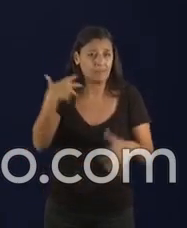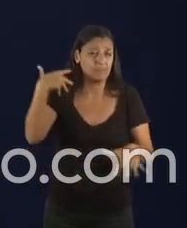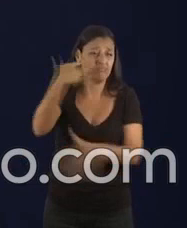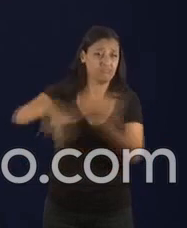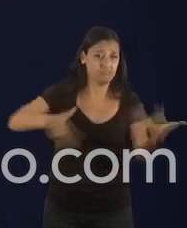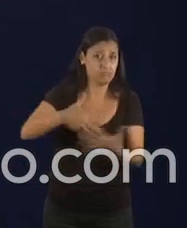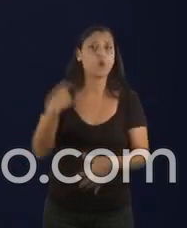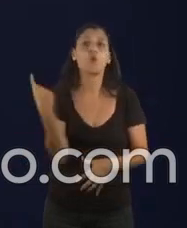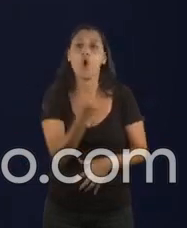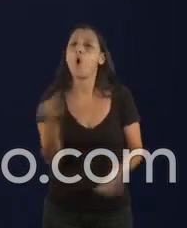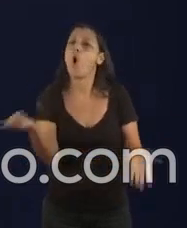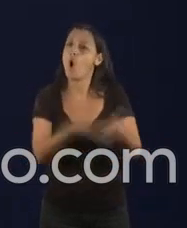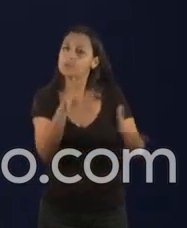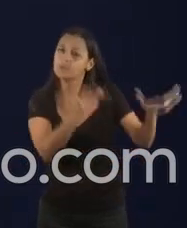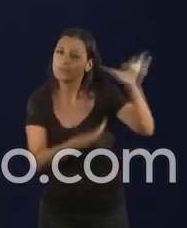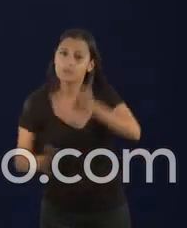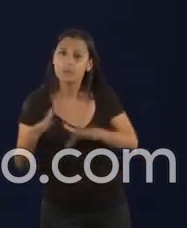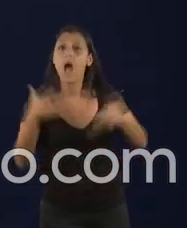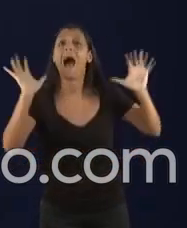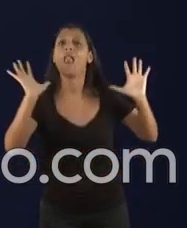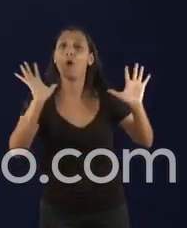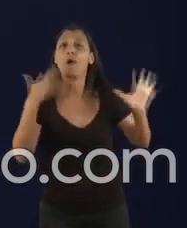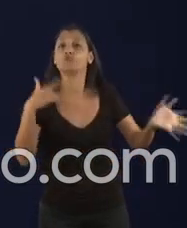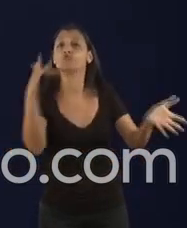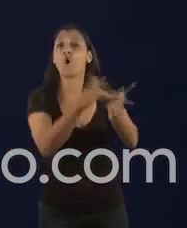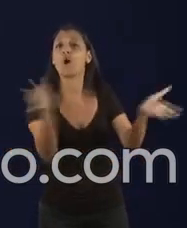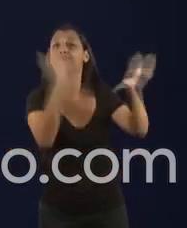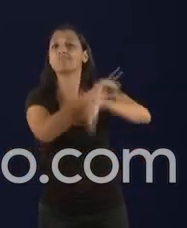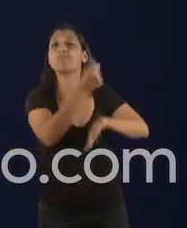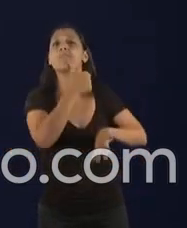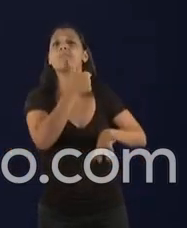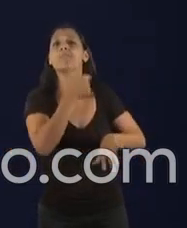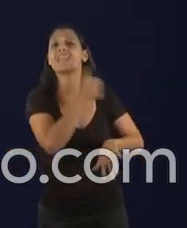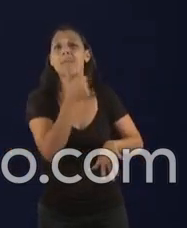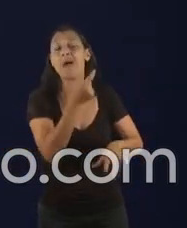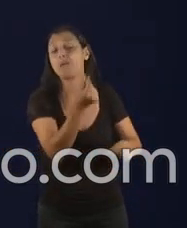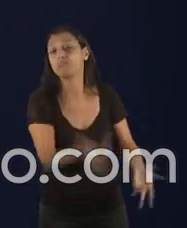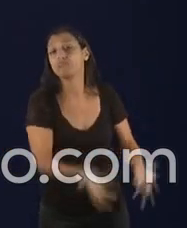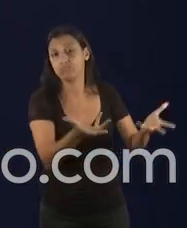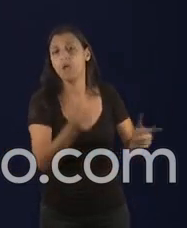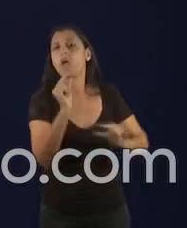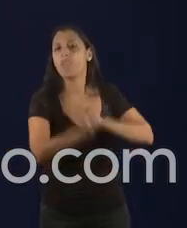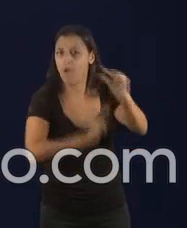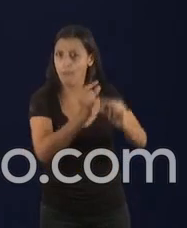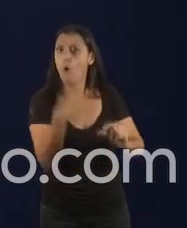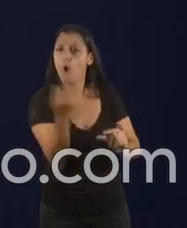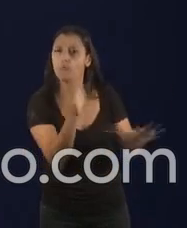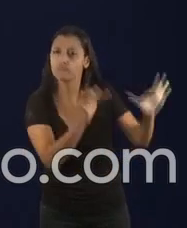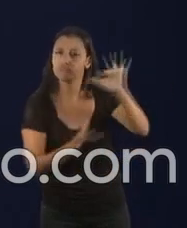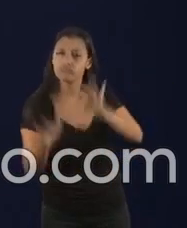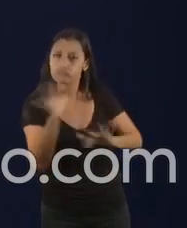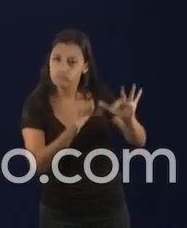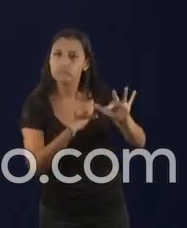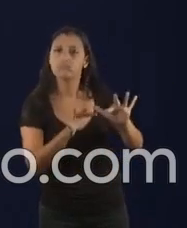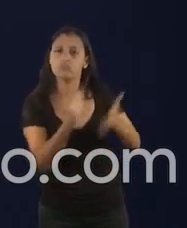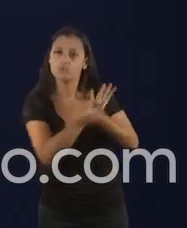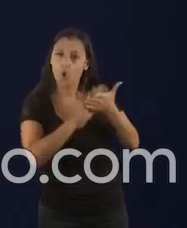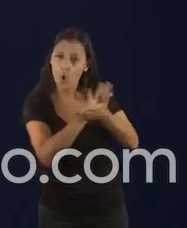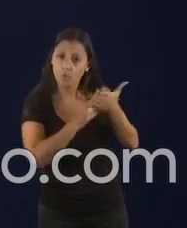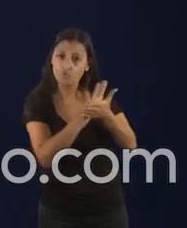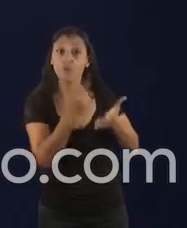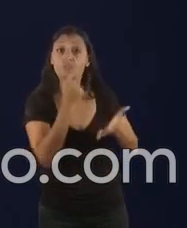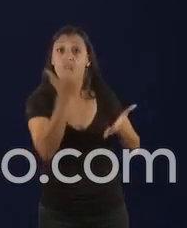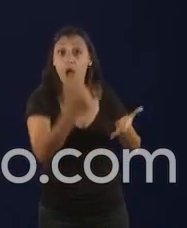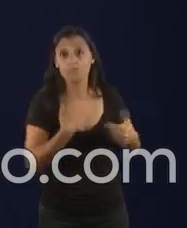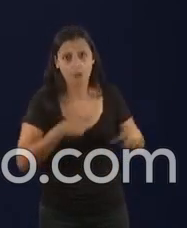generar algún foco donde ocurran estas cosas que se van a ir corrigiendo el mercado solas las va a ir corrigiendo en el caso de que existan que que no